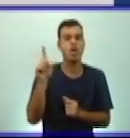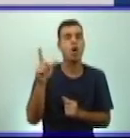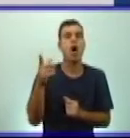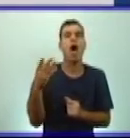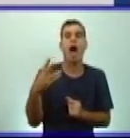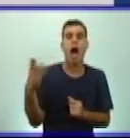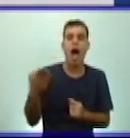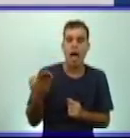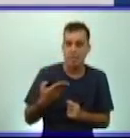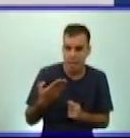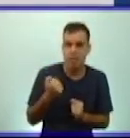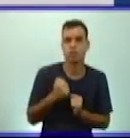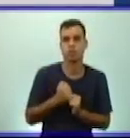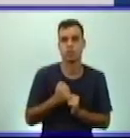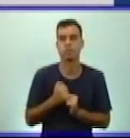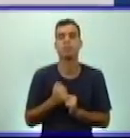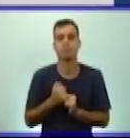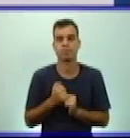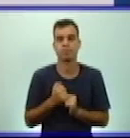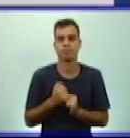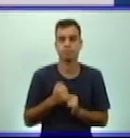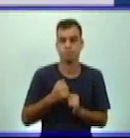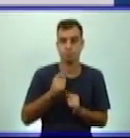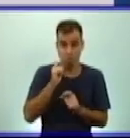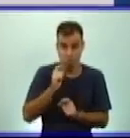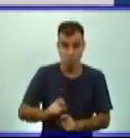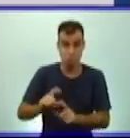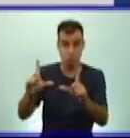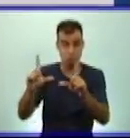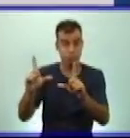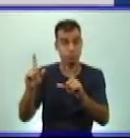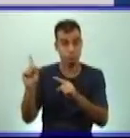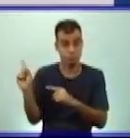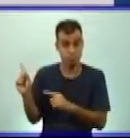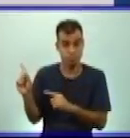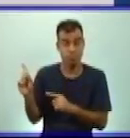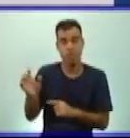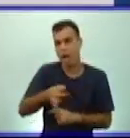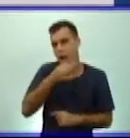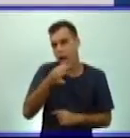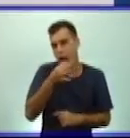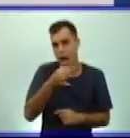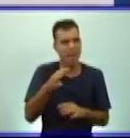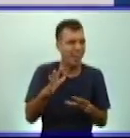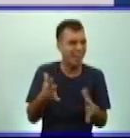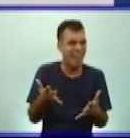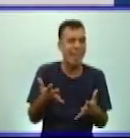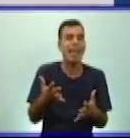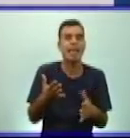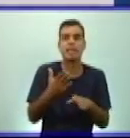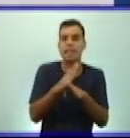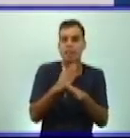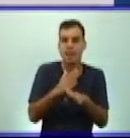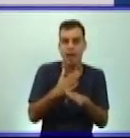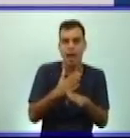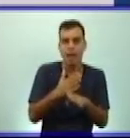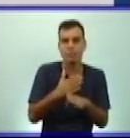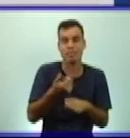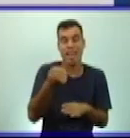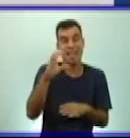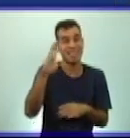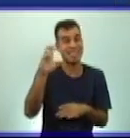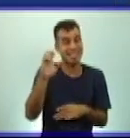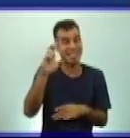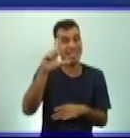angular. Rápidamente vamos a pasar a la próxima diapositiva y en esta diapositiva les voy a explicar qué es aceleración angular y por qué surge la